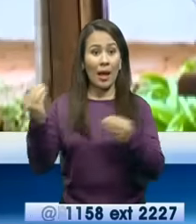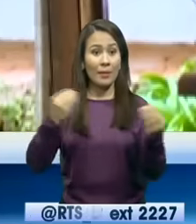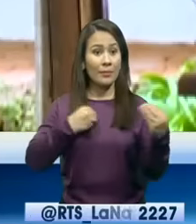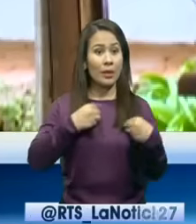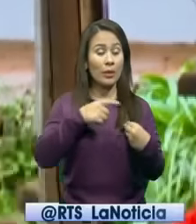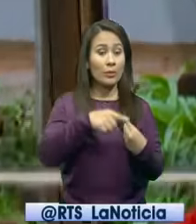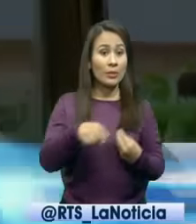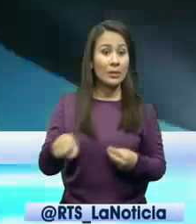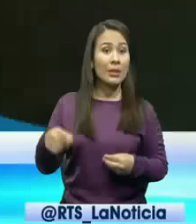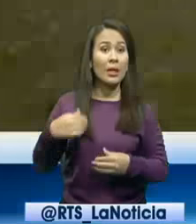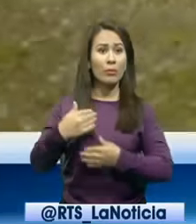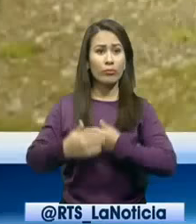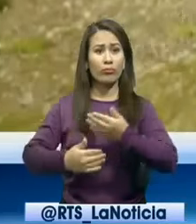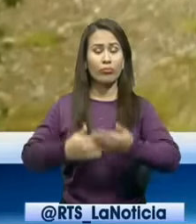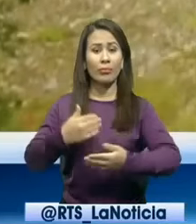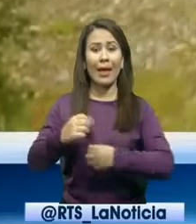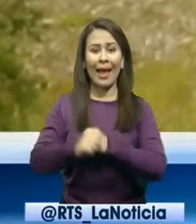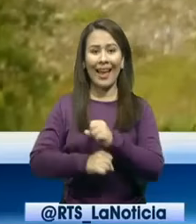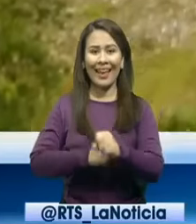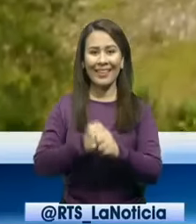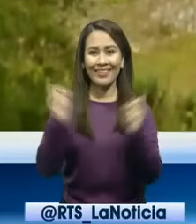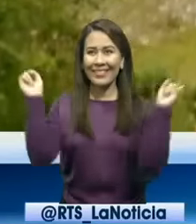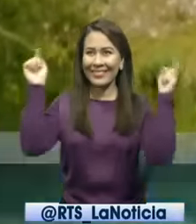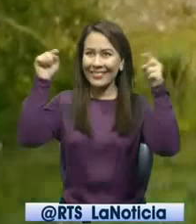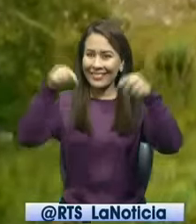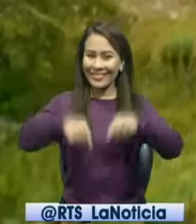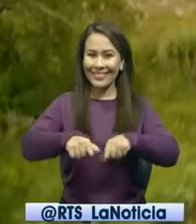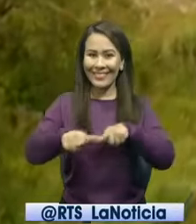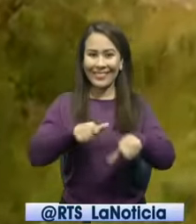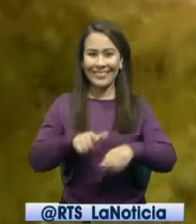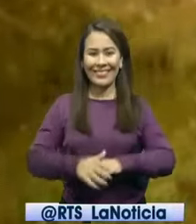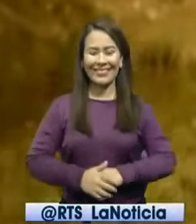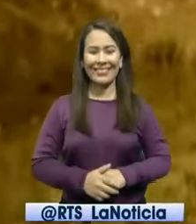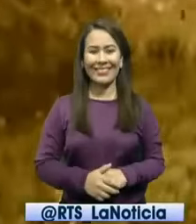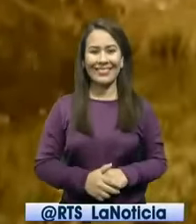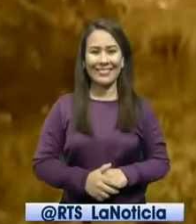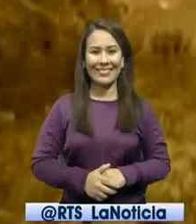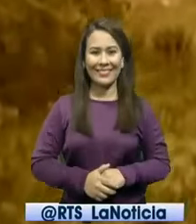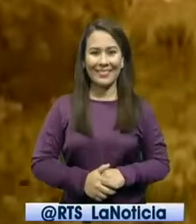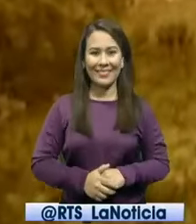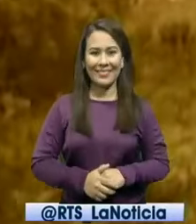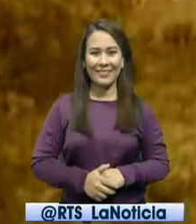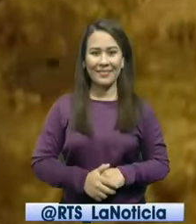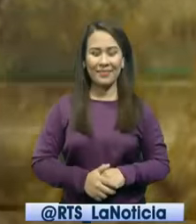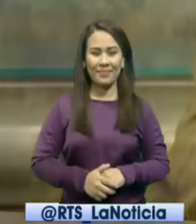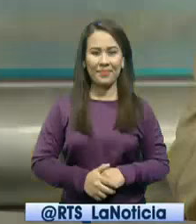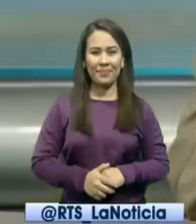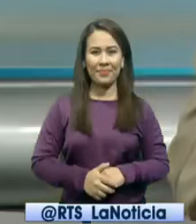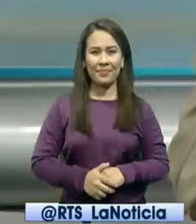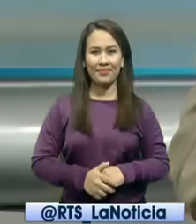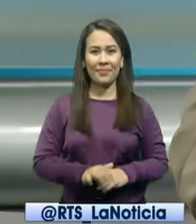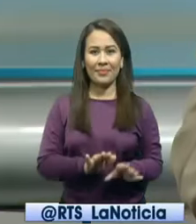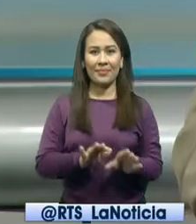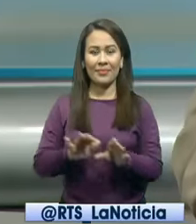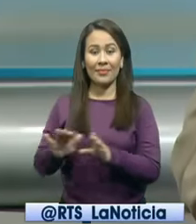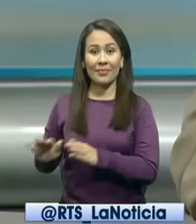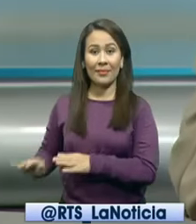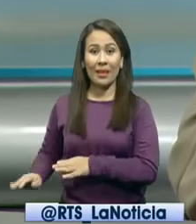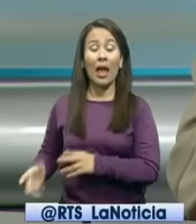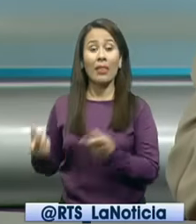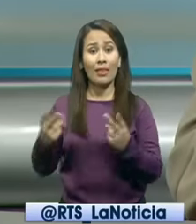todos los días del año. Con imágenes de Carlos Torres, informó Andrea Valareso. Y